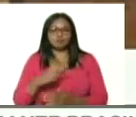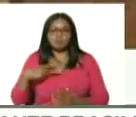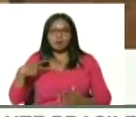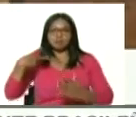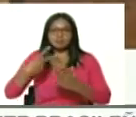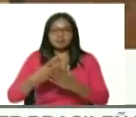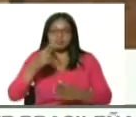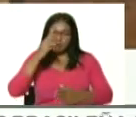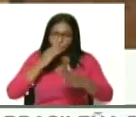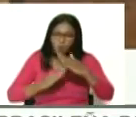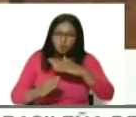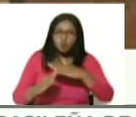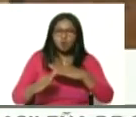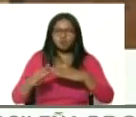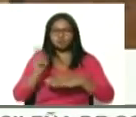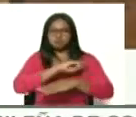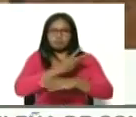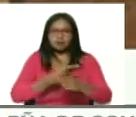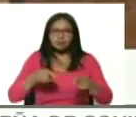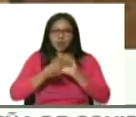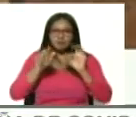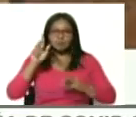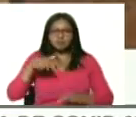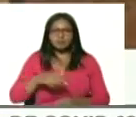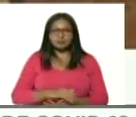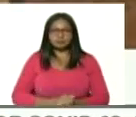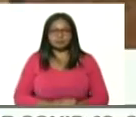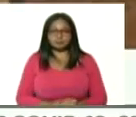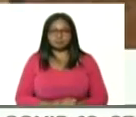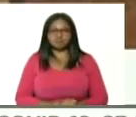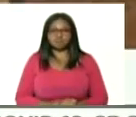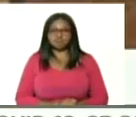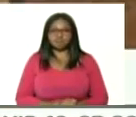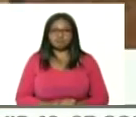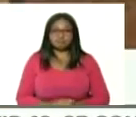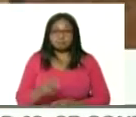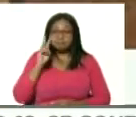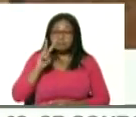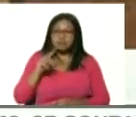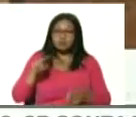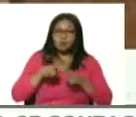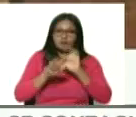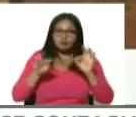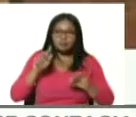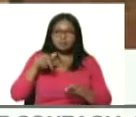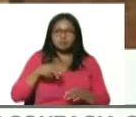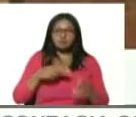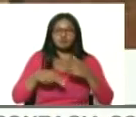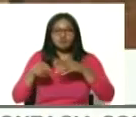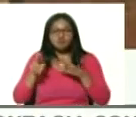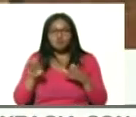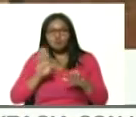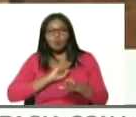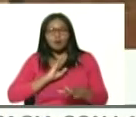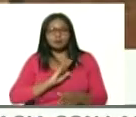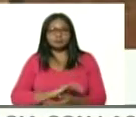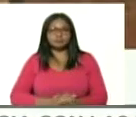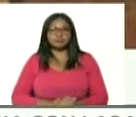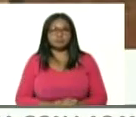con honor, con fortaleza. Fíjense ustedes, construyendo entonces, pero